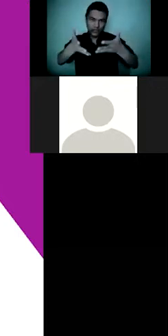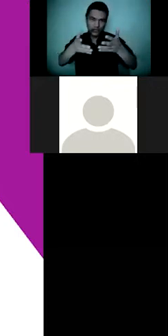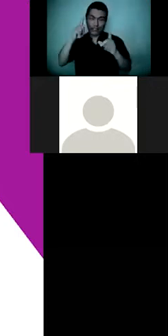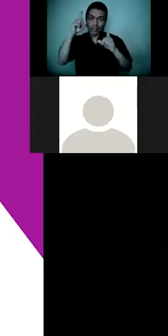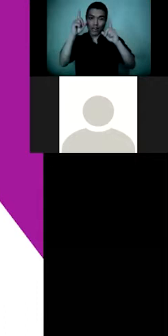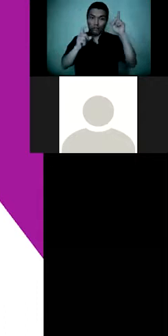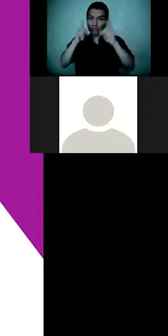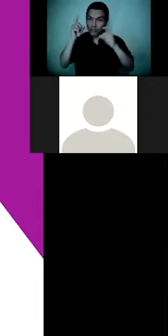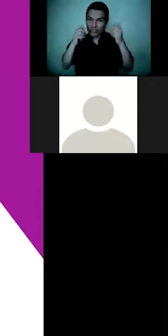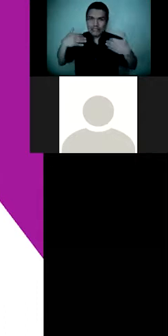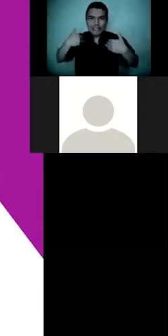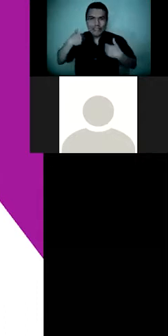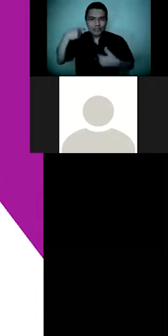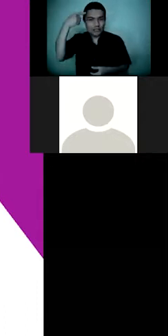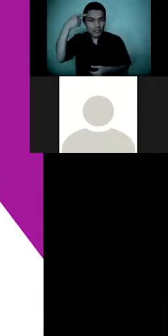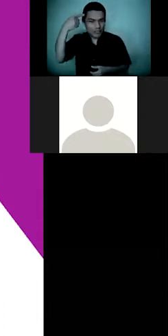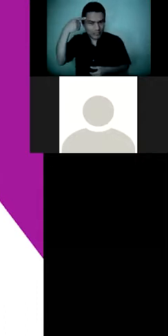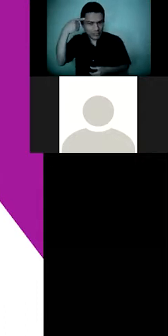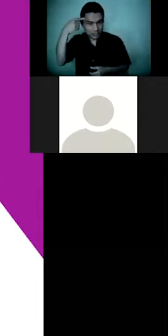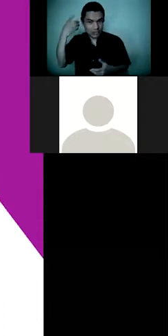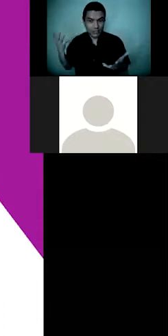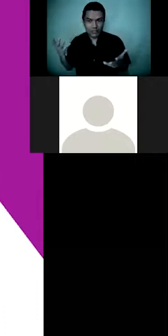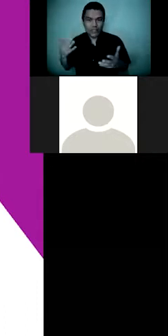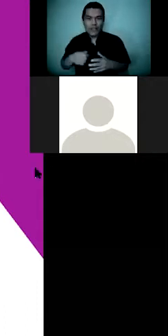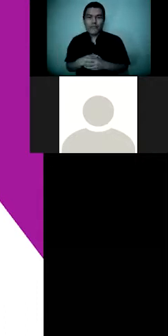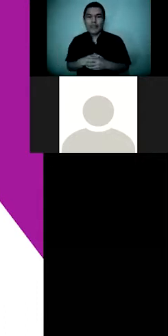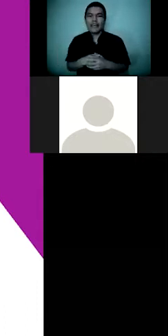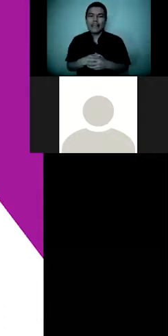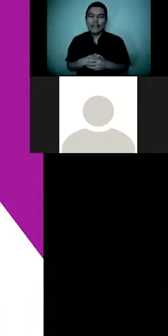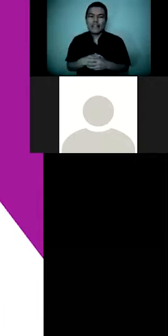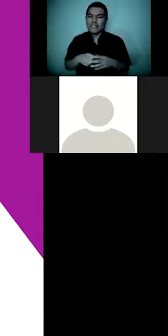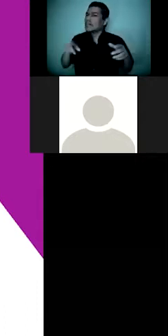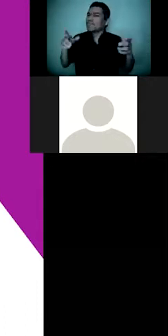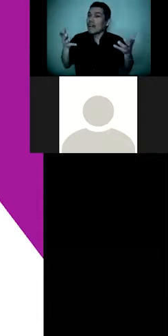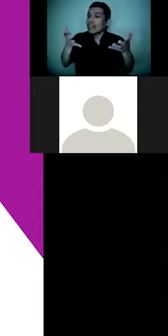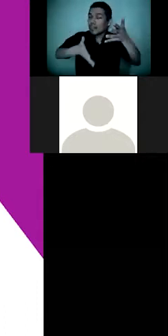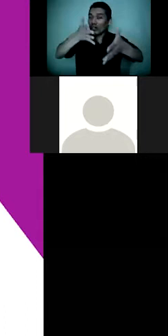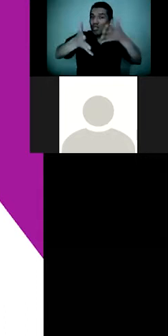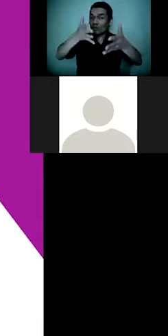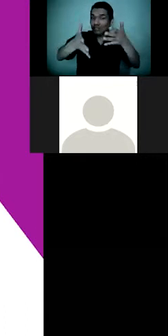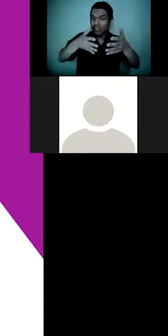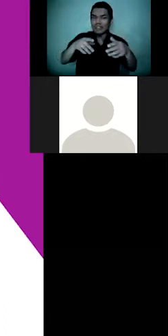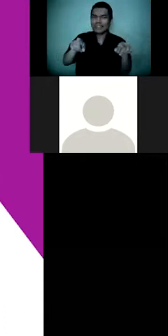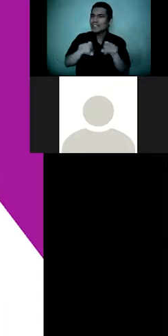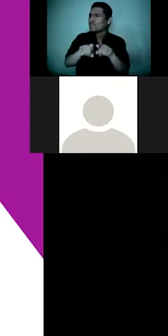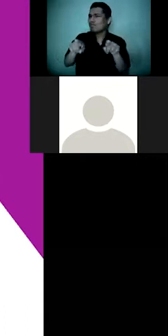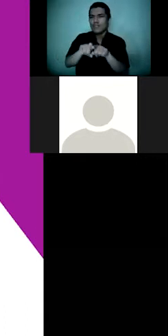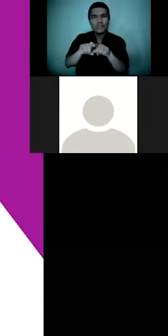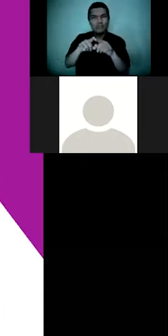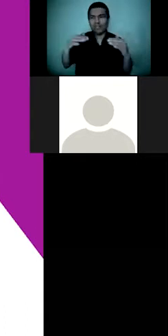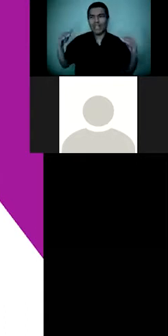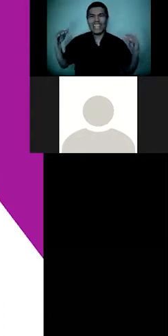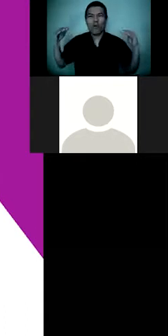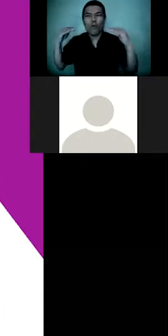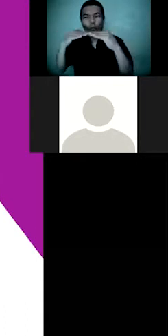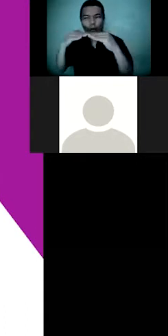expresan? Utilizando la lengua de señas, y parte de la lengua de señas es la parte gestual.